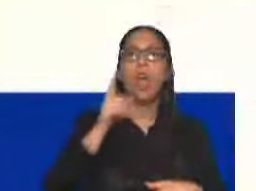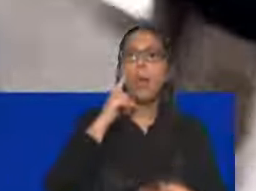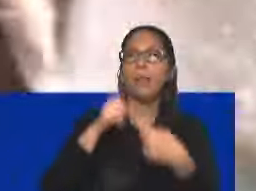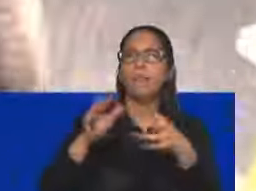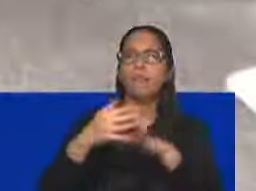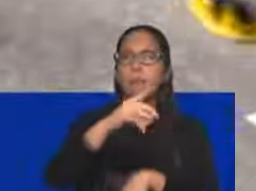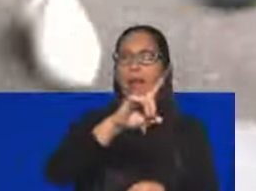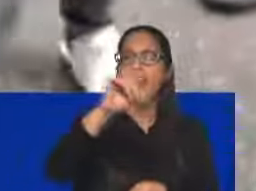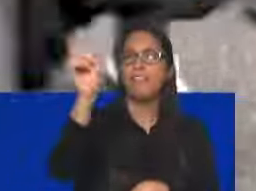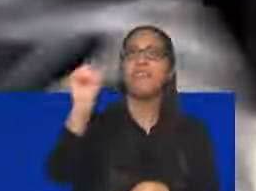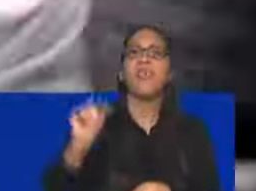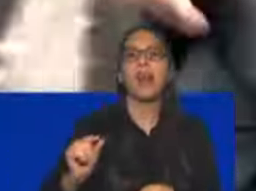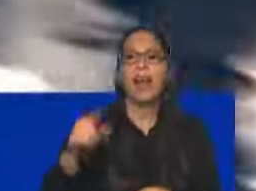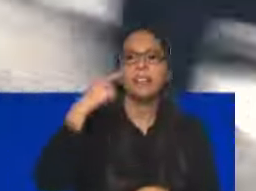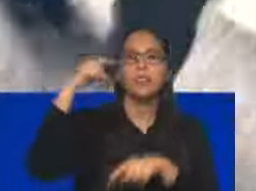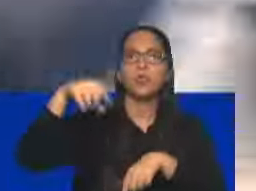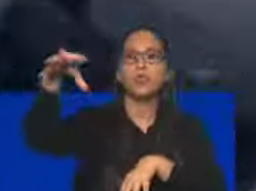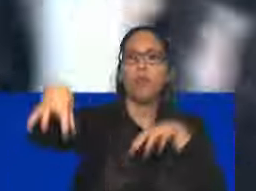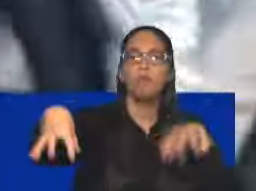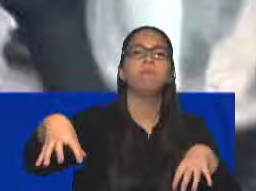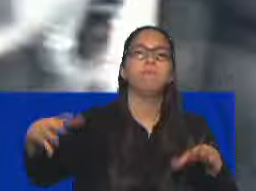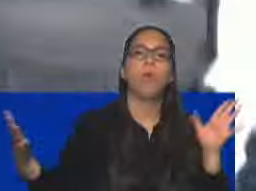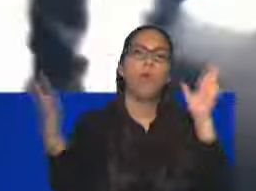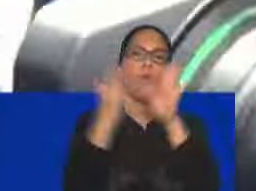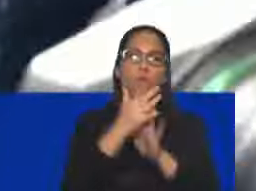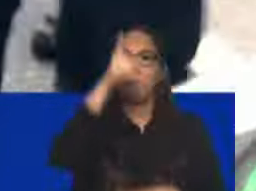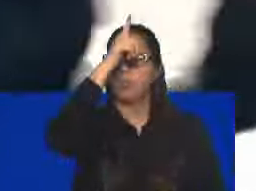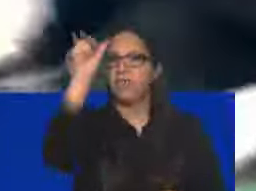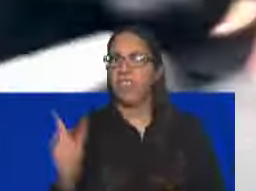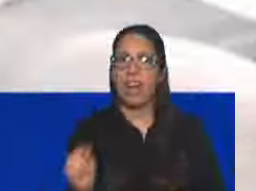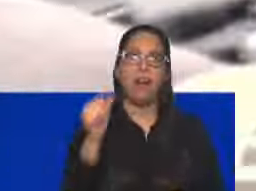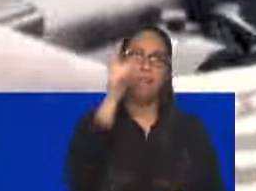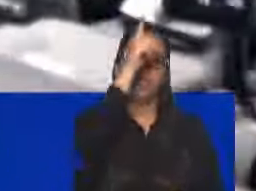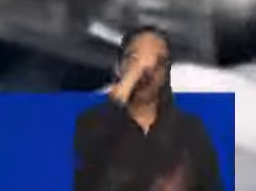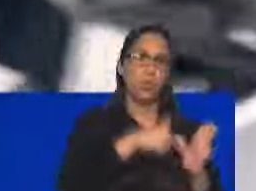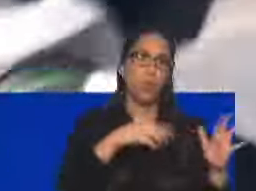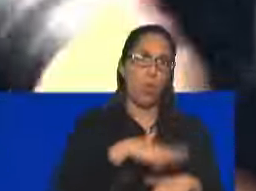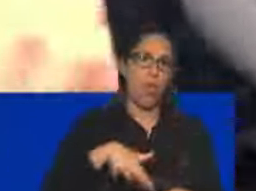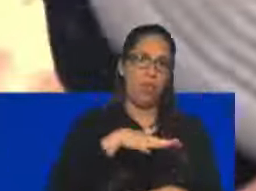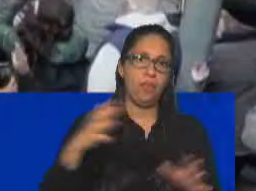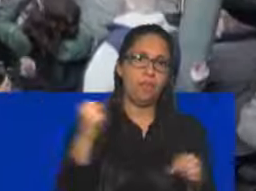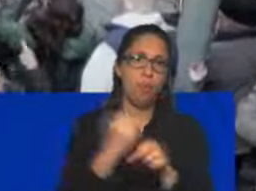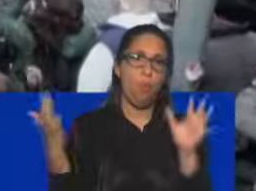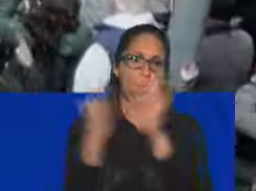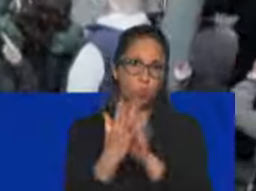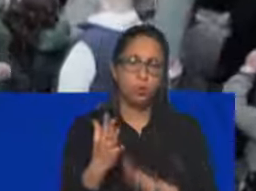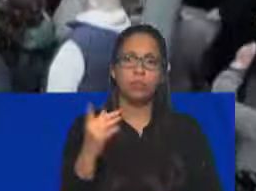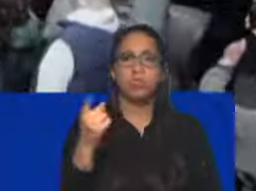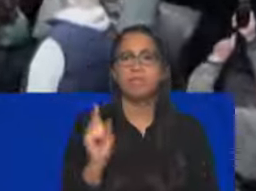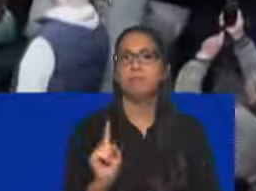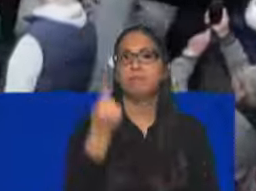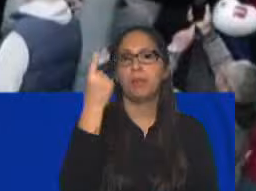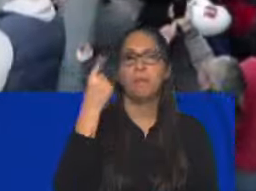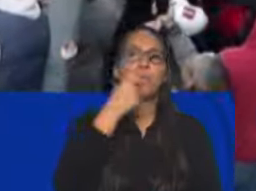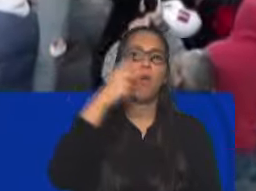federales, el operativo es en conjunto con las fuerzas federales, así que el primer anillo de los objetivos federales,